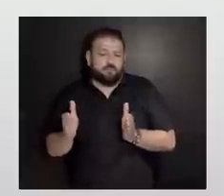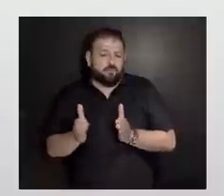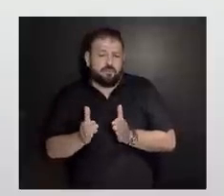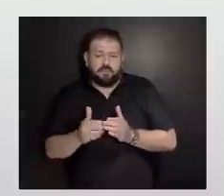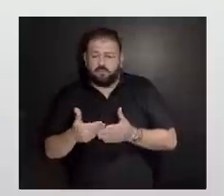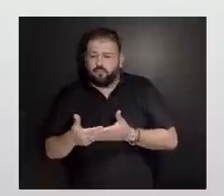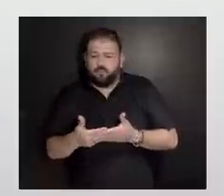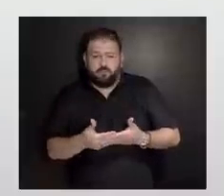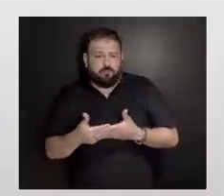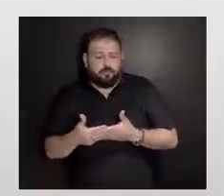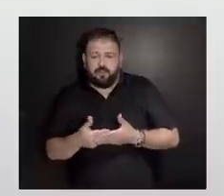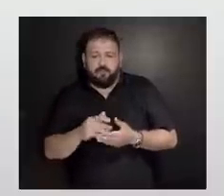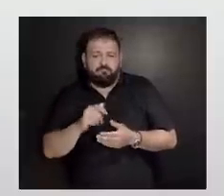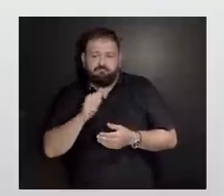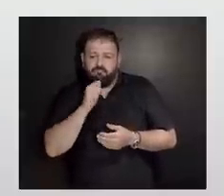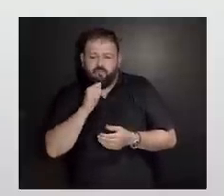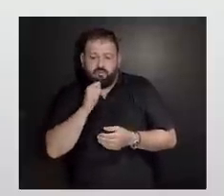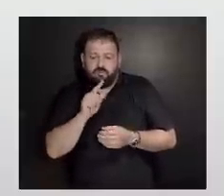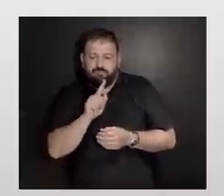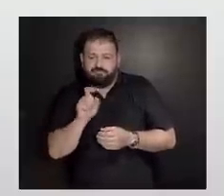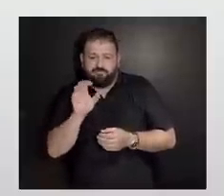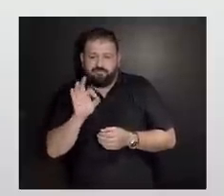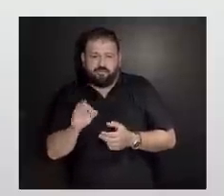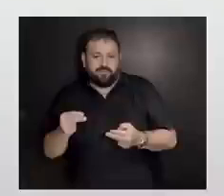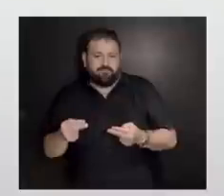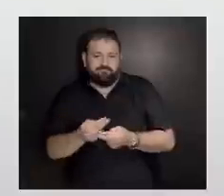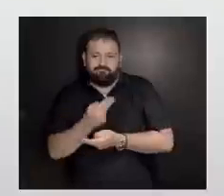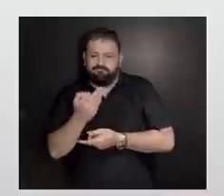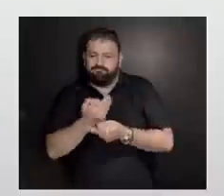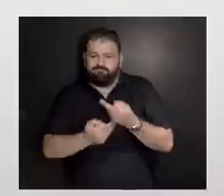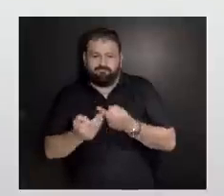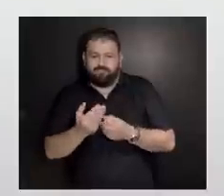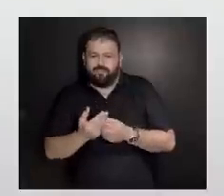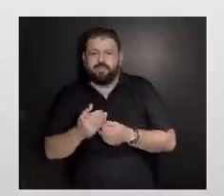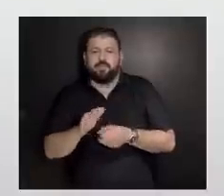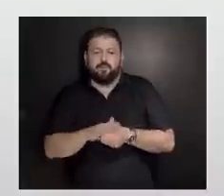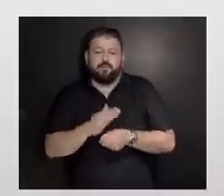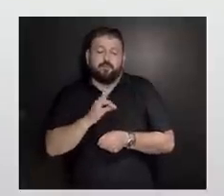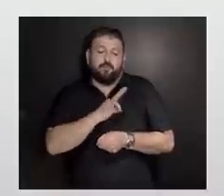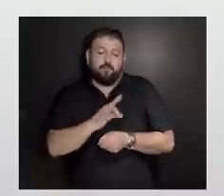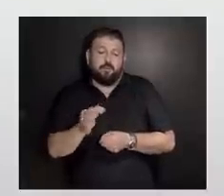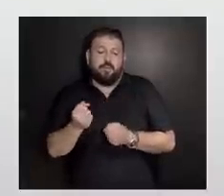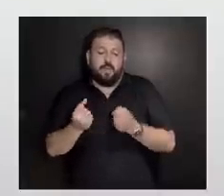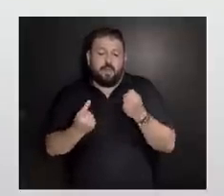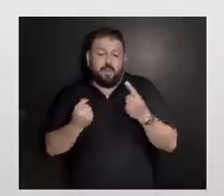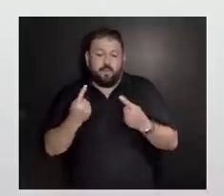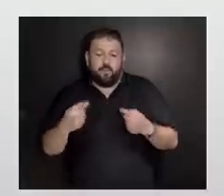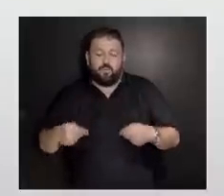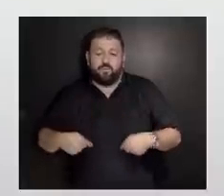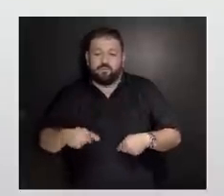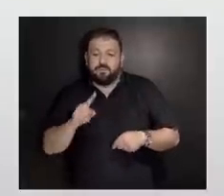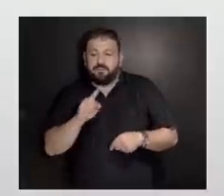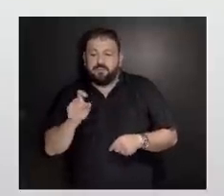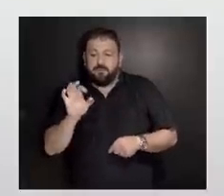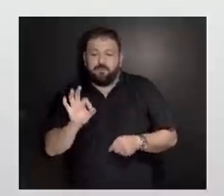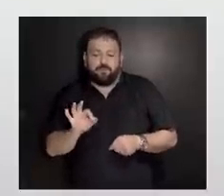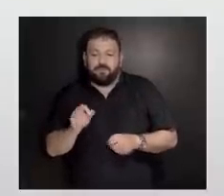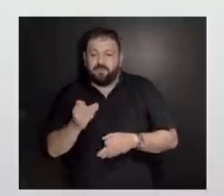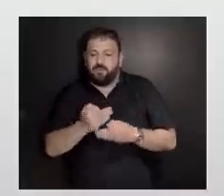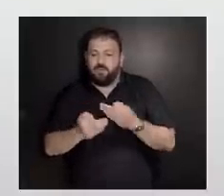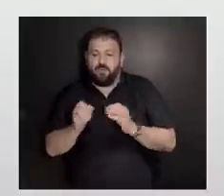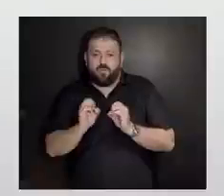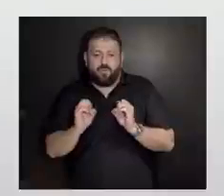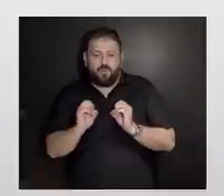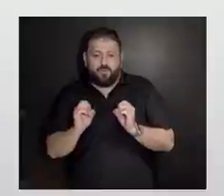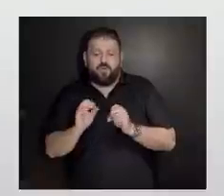no concluyeron su desarrollo físico, entonces a lo mejor su páncreas, sus células no se desarrollaron al 100% o a su máxima capacidad